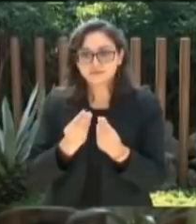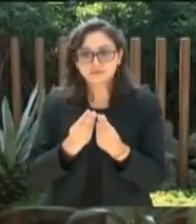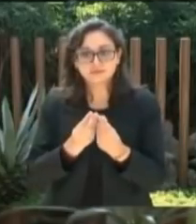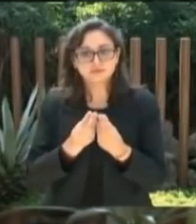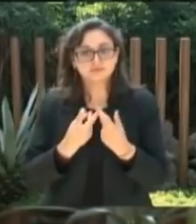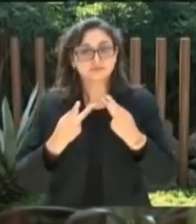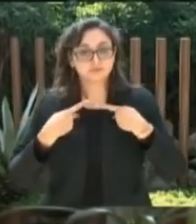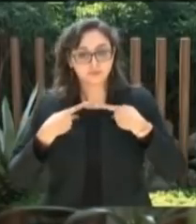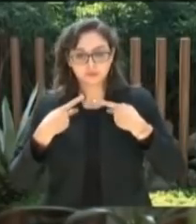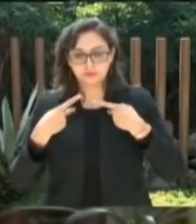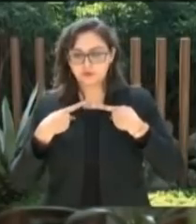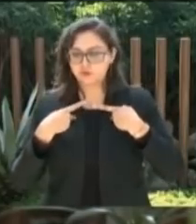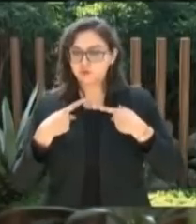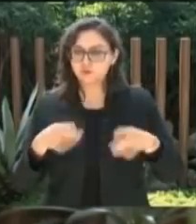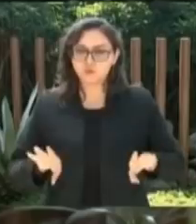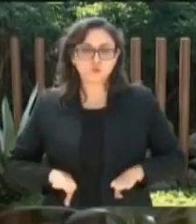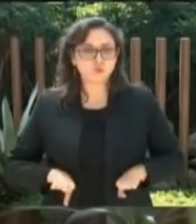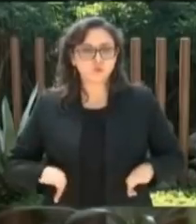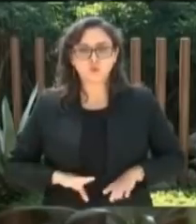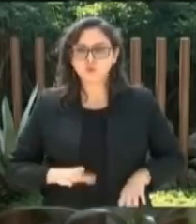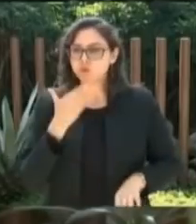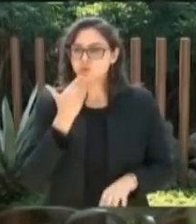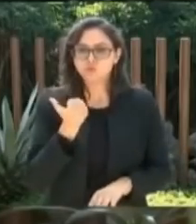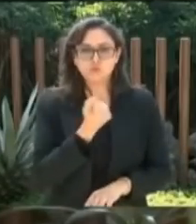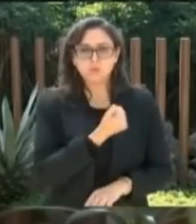personalidades destacadísimas,